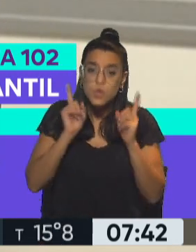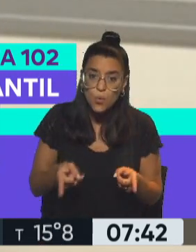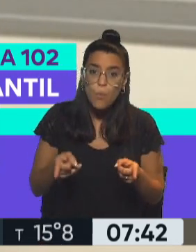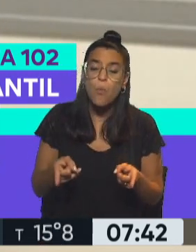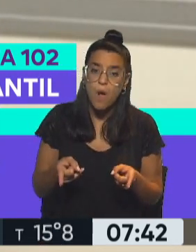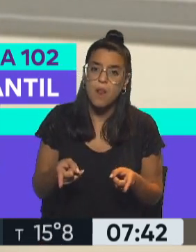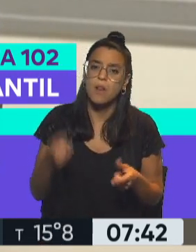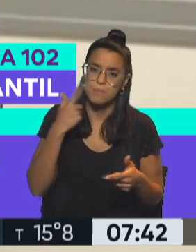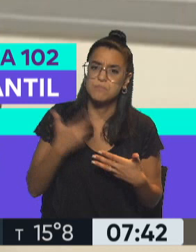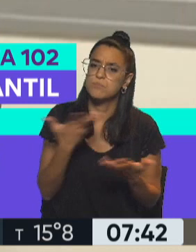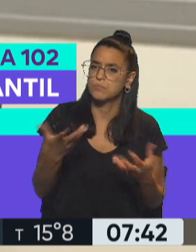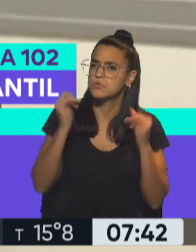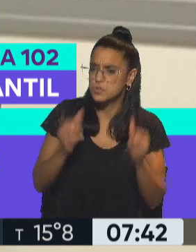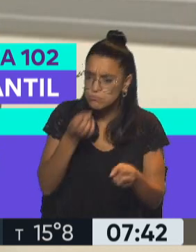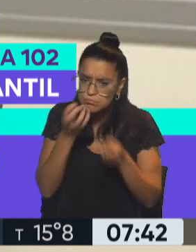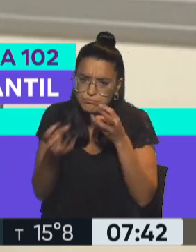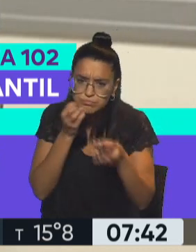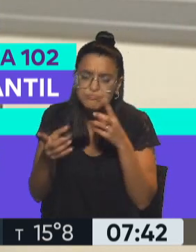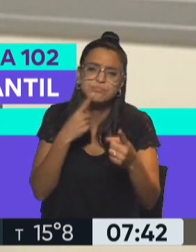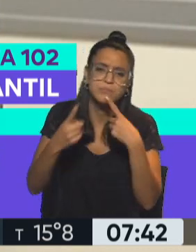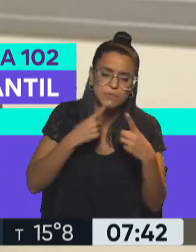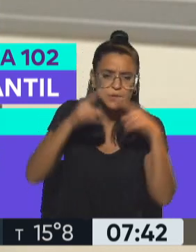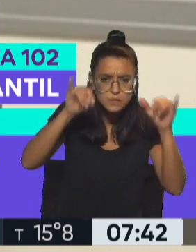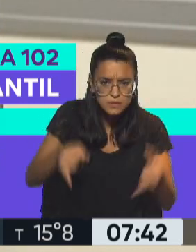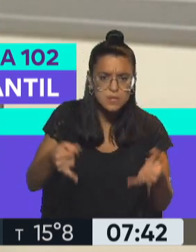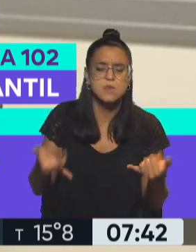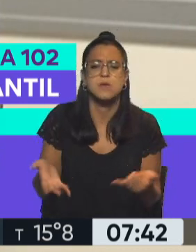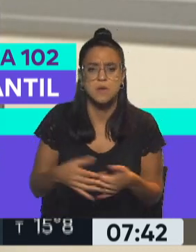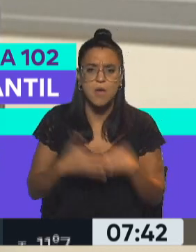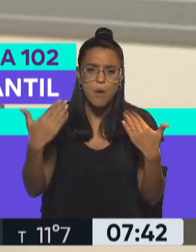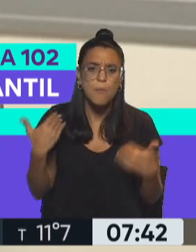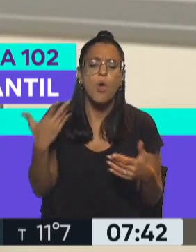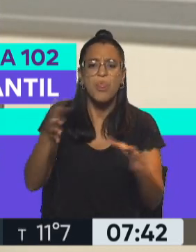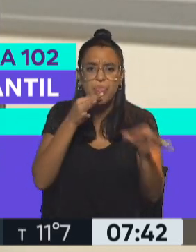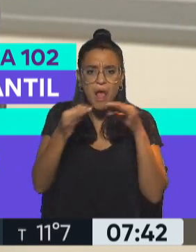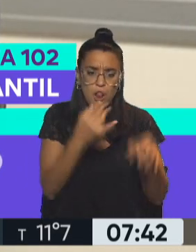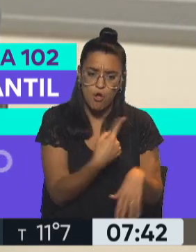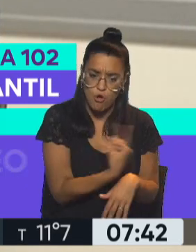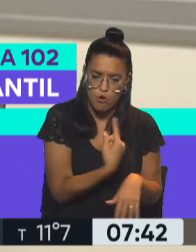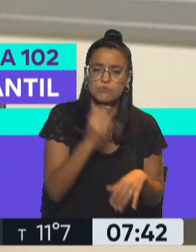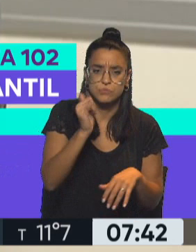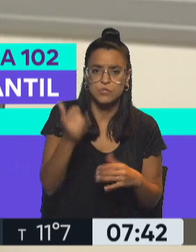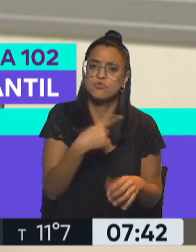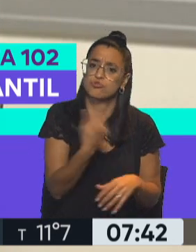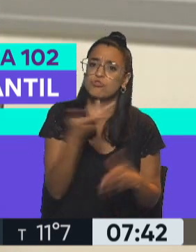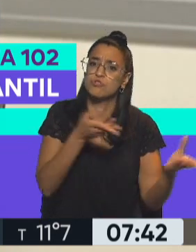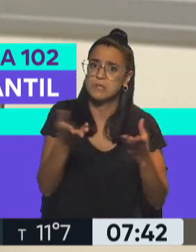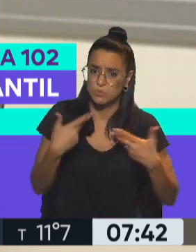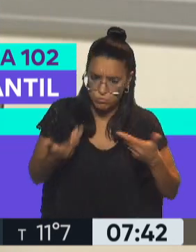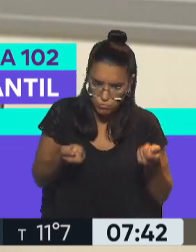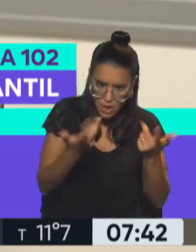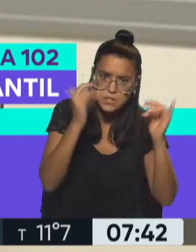ello, ha mostrado muy buena predisposición para tener las entrevistas, para poder estar en diálogo con nosotros, y nos hemos puesto a su servicio como